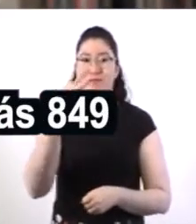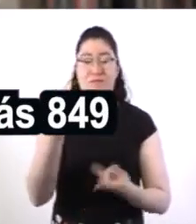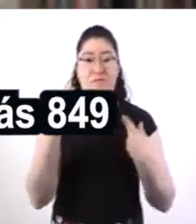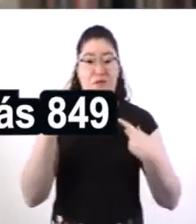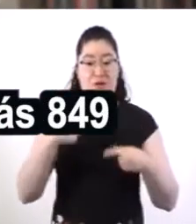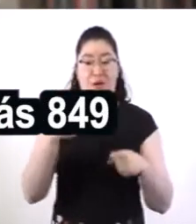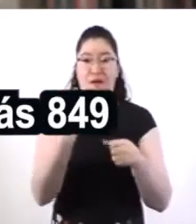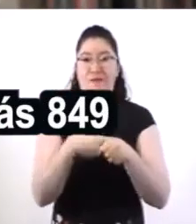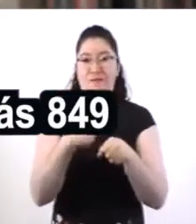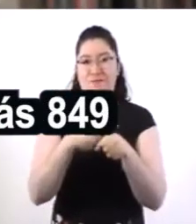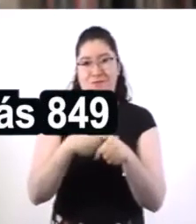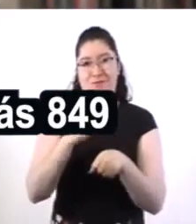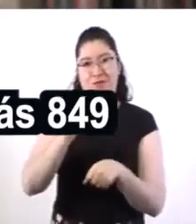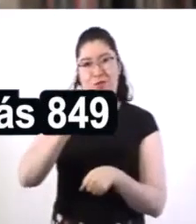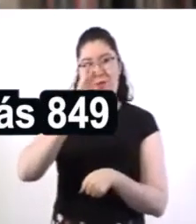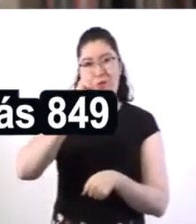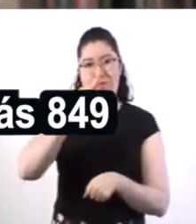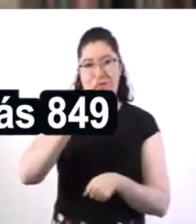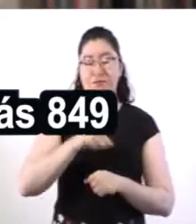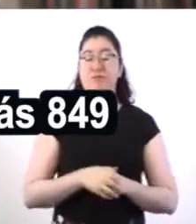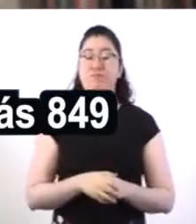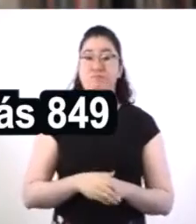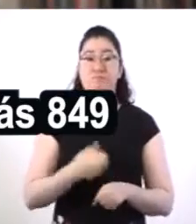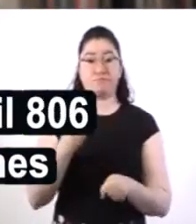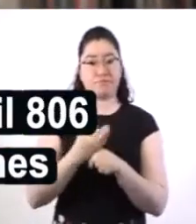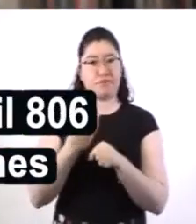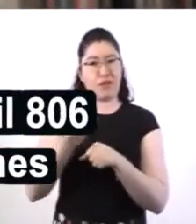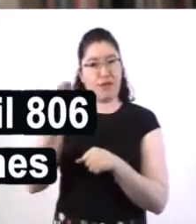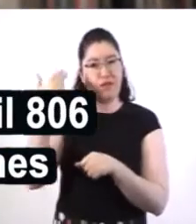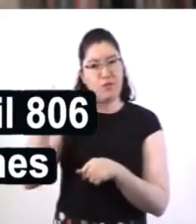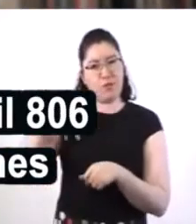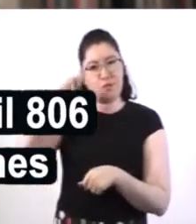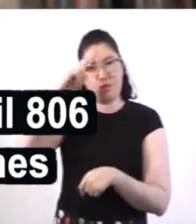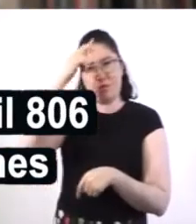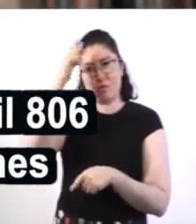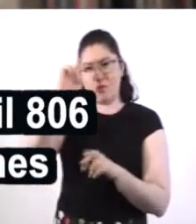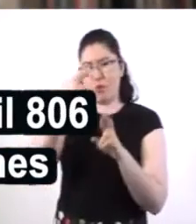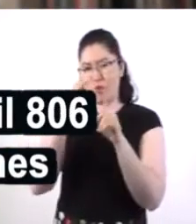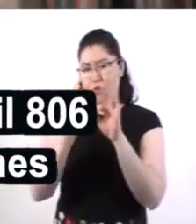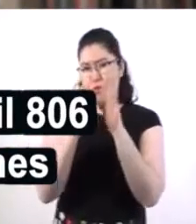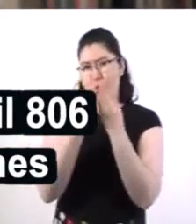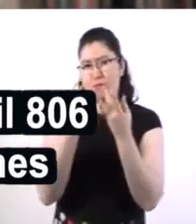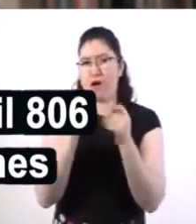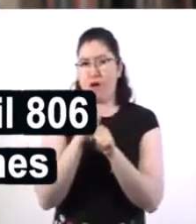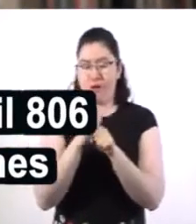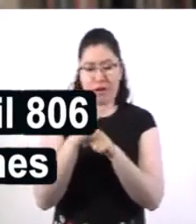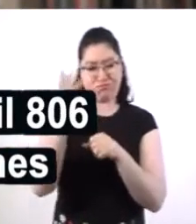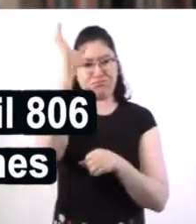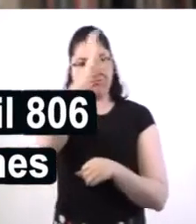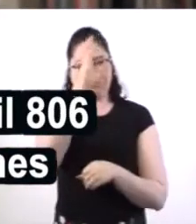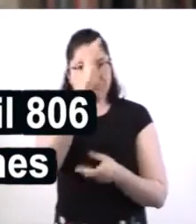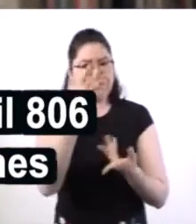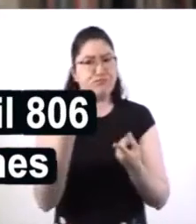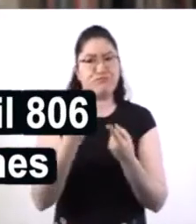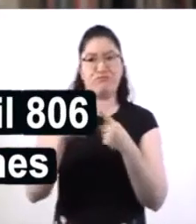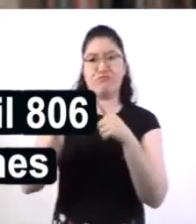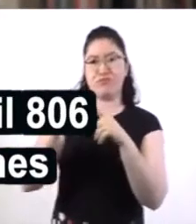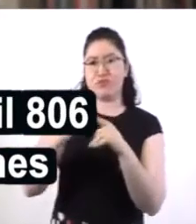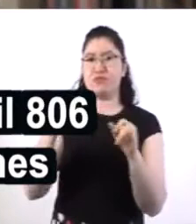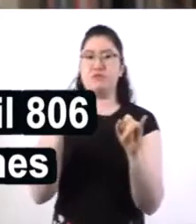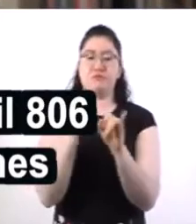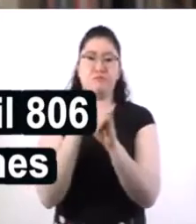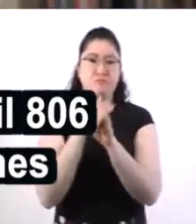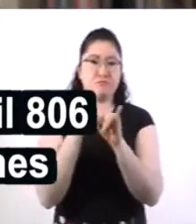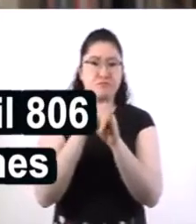hospitalizadas, más 849 personas que están entubadas. Se han recuperado de los hospitales 1,806 personas y se